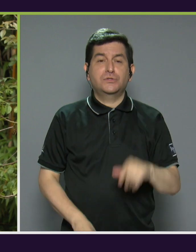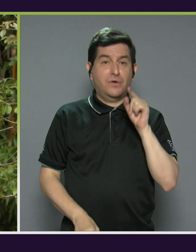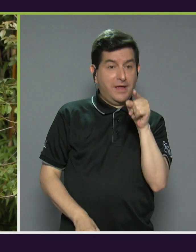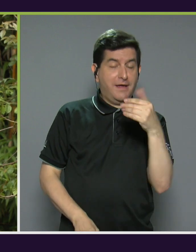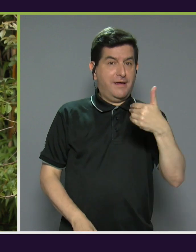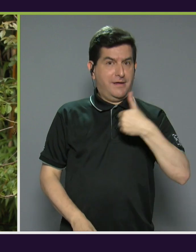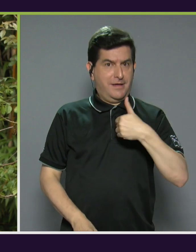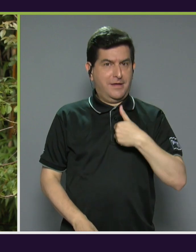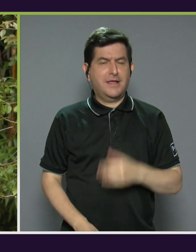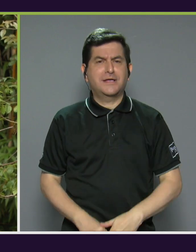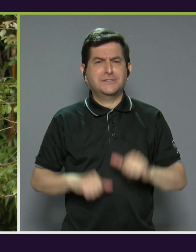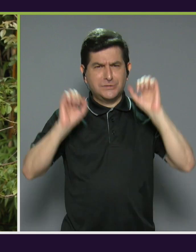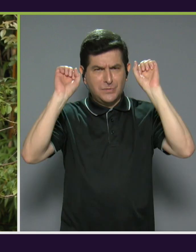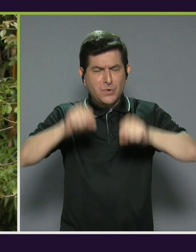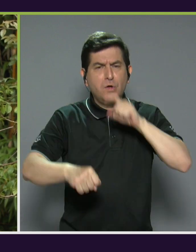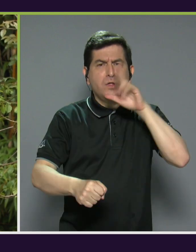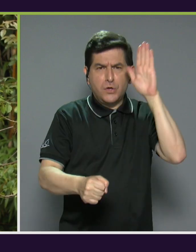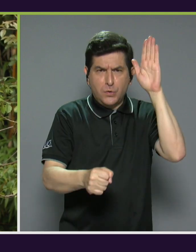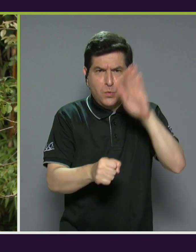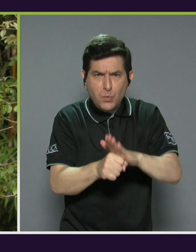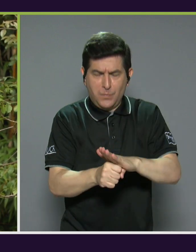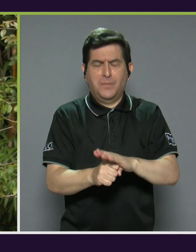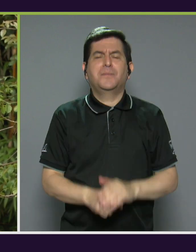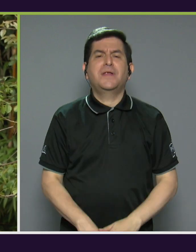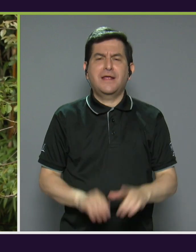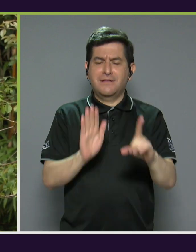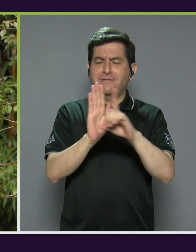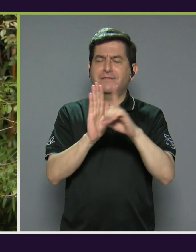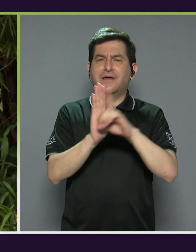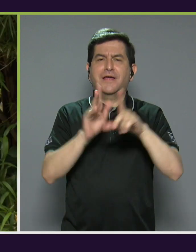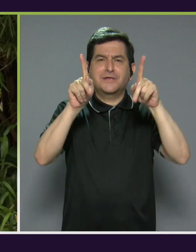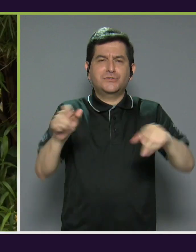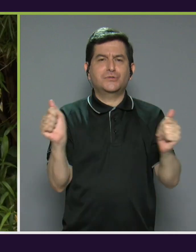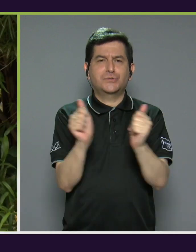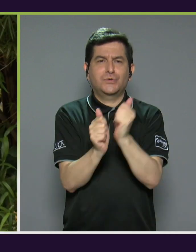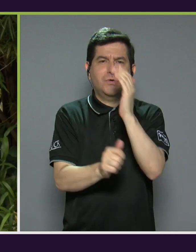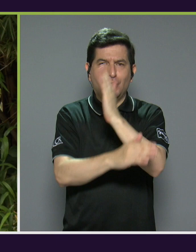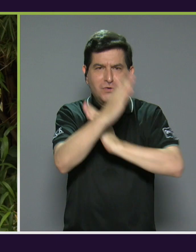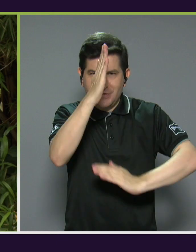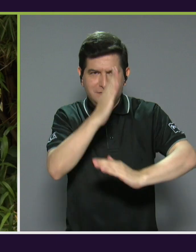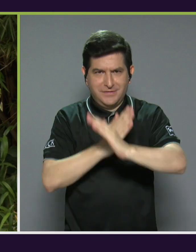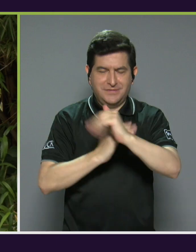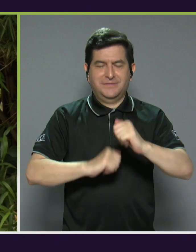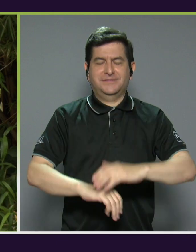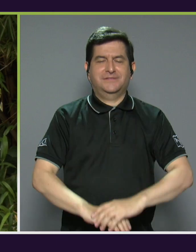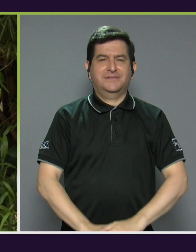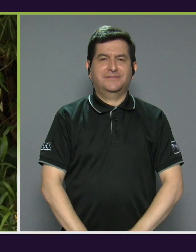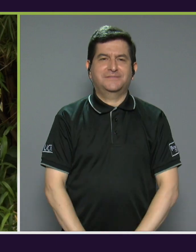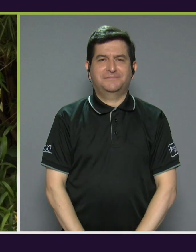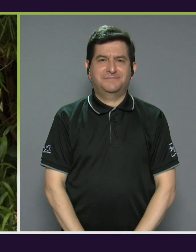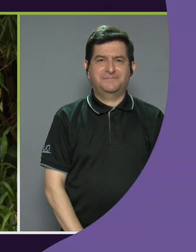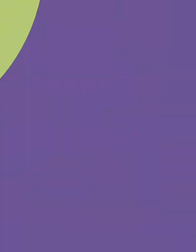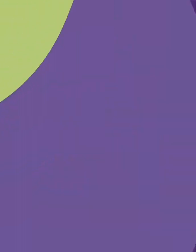tienen para conseguir alcanzar el cumplimiento de los derechos de las personas en situación de